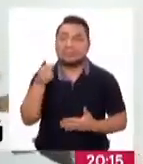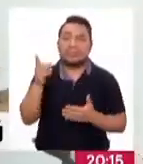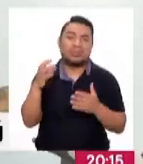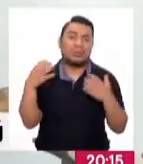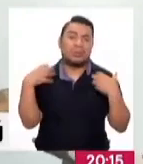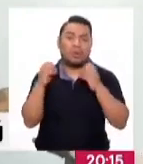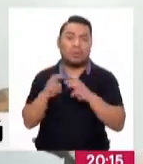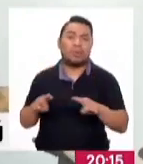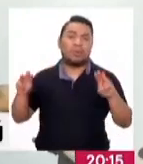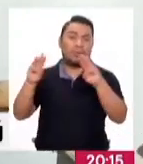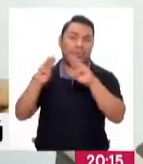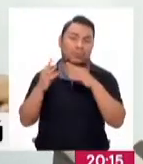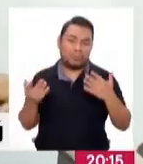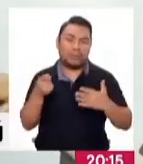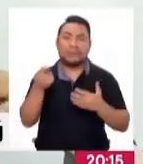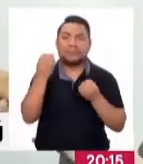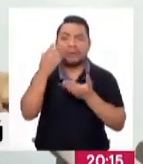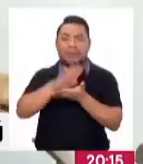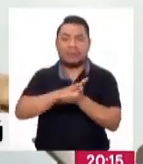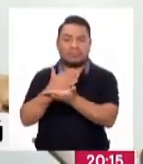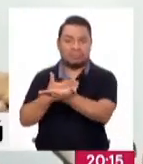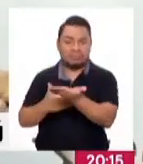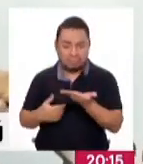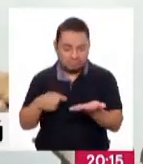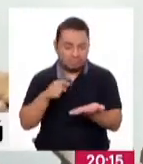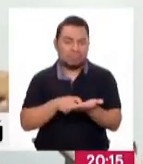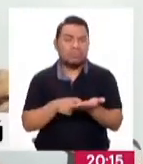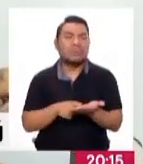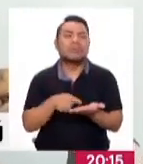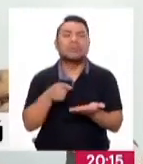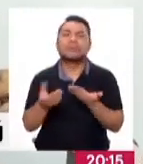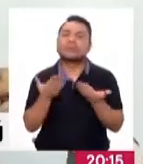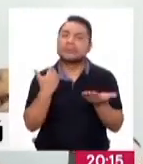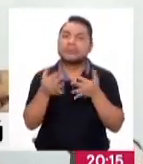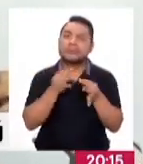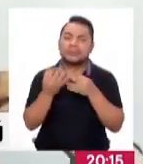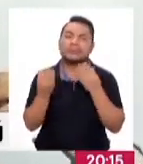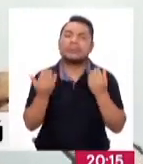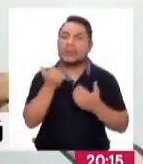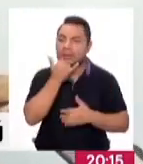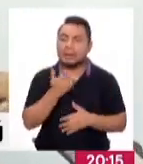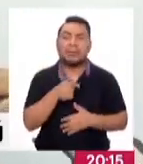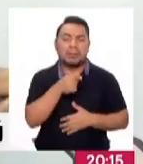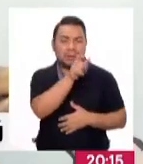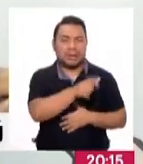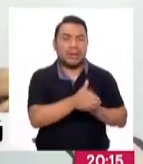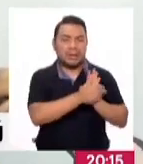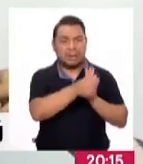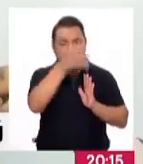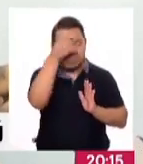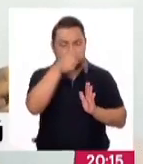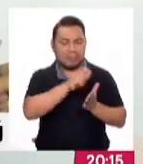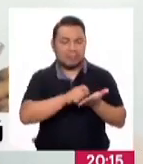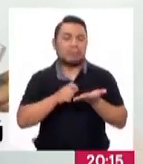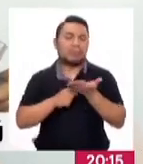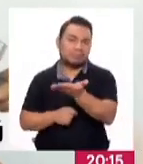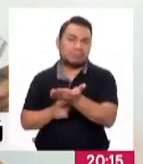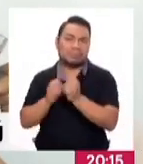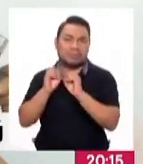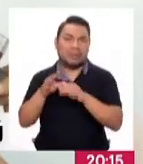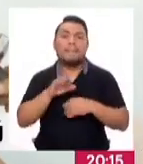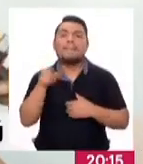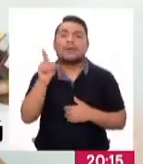es un documento que se nos ha hecho llegar y fue elaborado por expertos, pero no tiene un